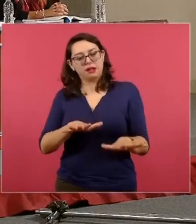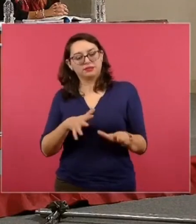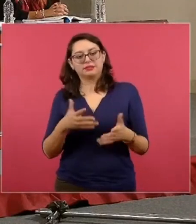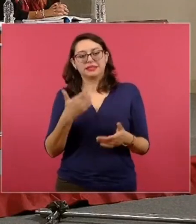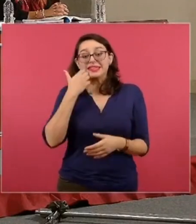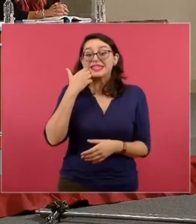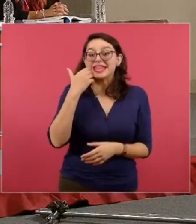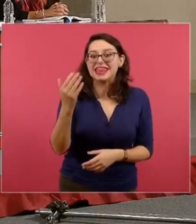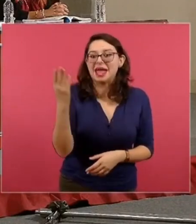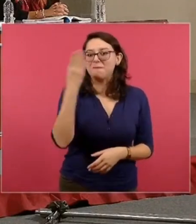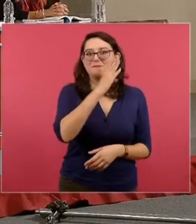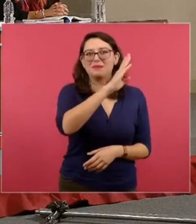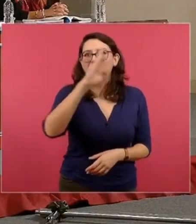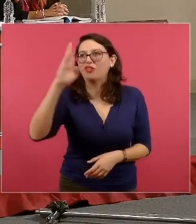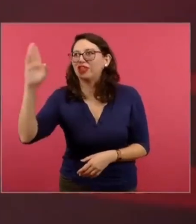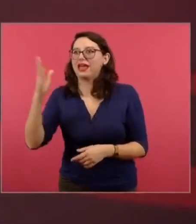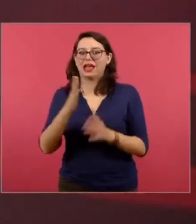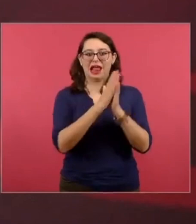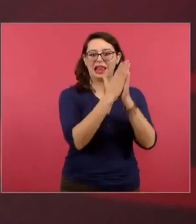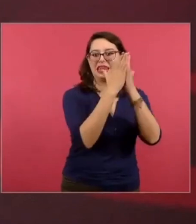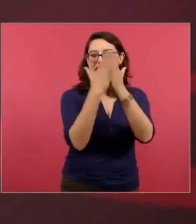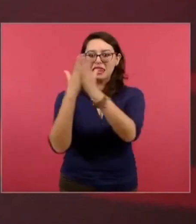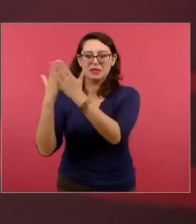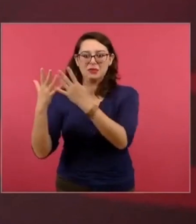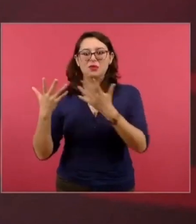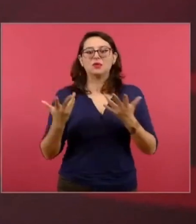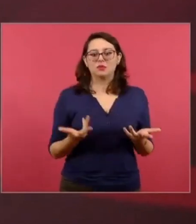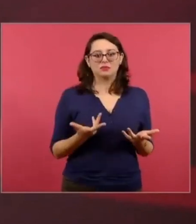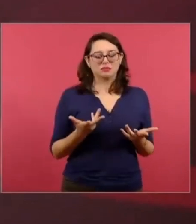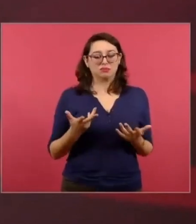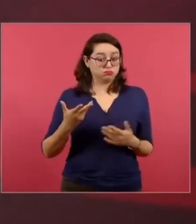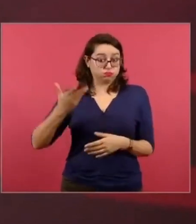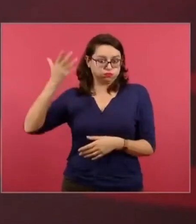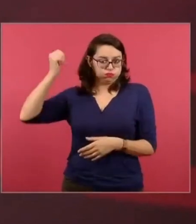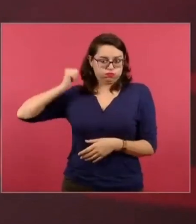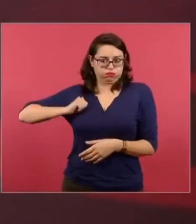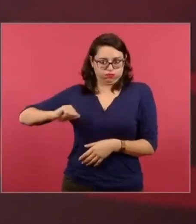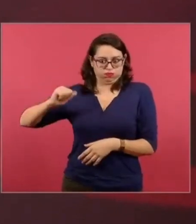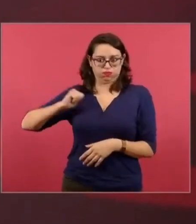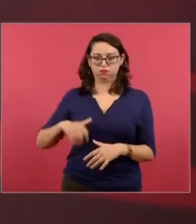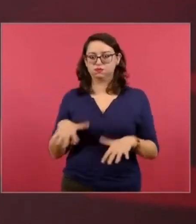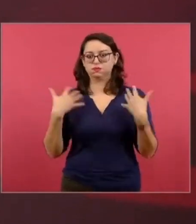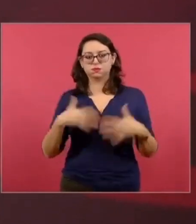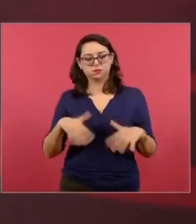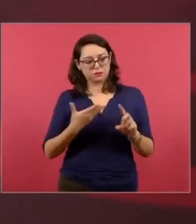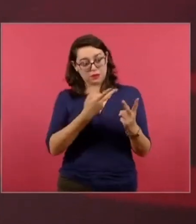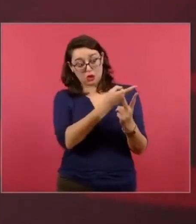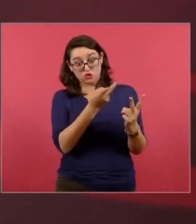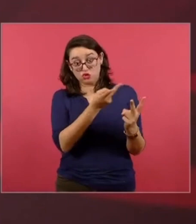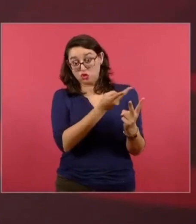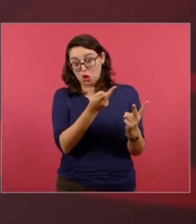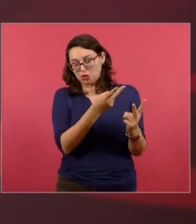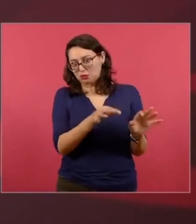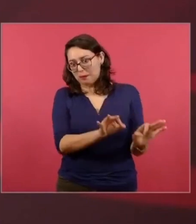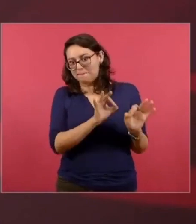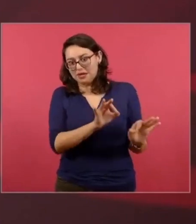de Bibliotecas y Archivo al inicio de la gestión de Vasconcelos, o sea, un ser extraordinario. Desde esos